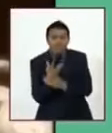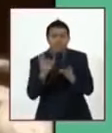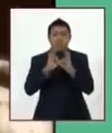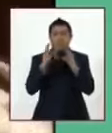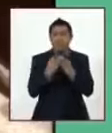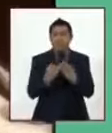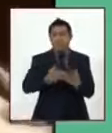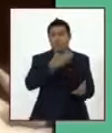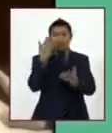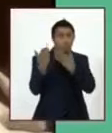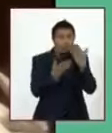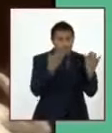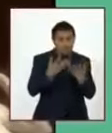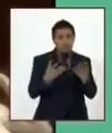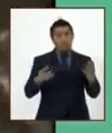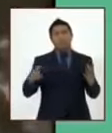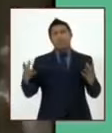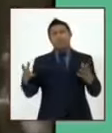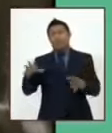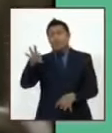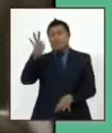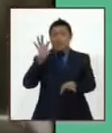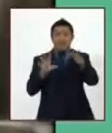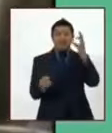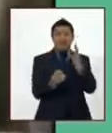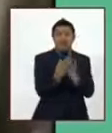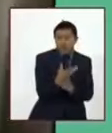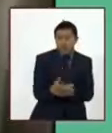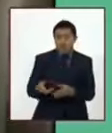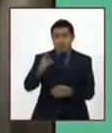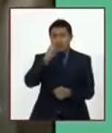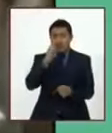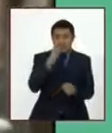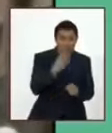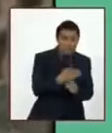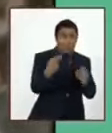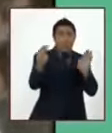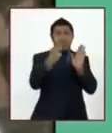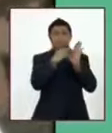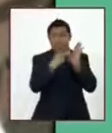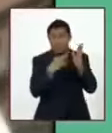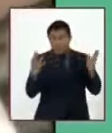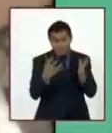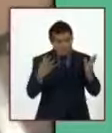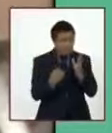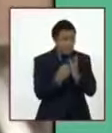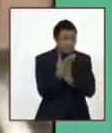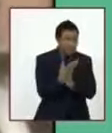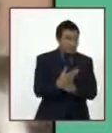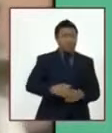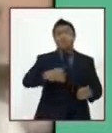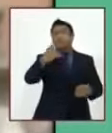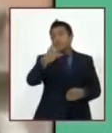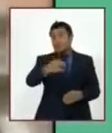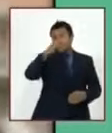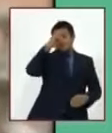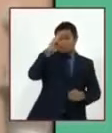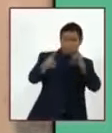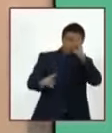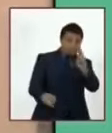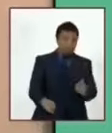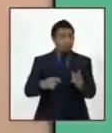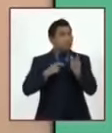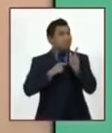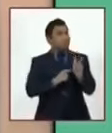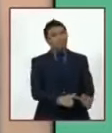crear cánones, se van a dictar normas e inclusive va a haber la prohibición de seguir construyendo y de seguir pintando a